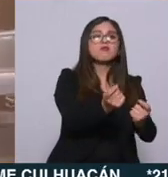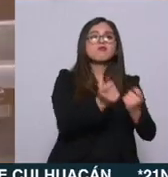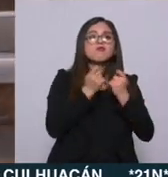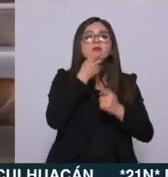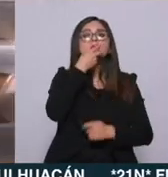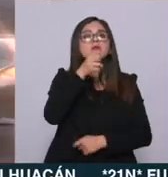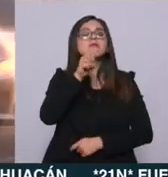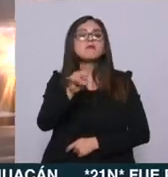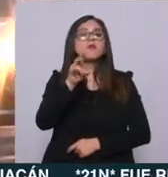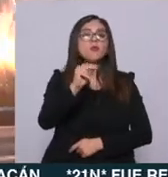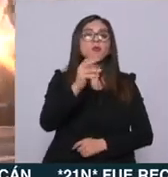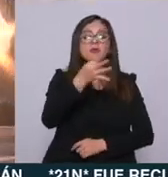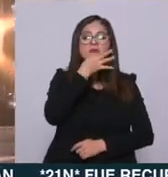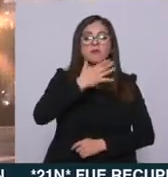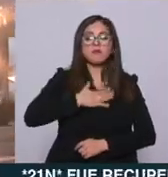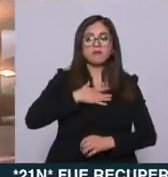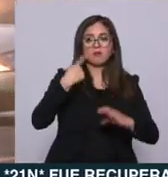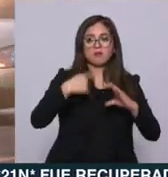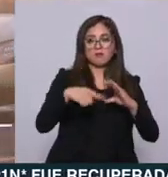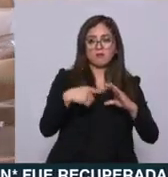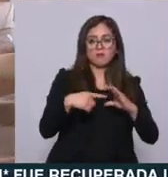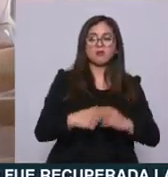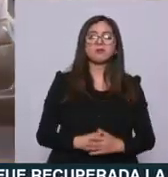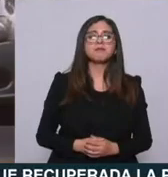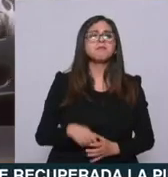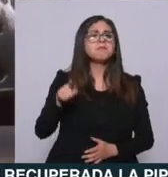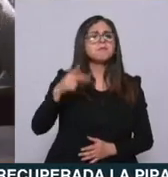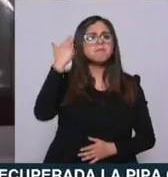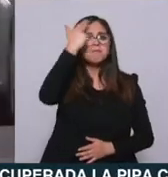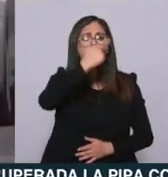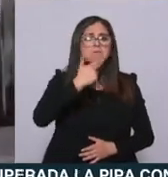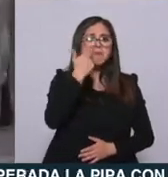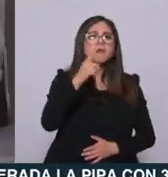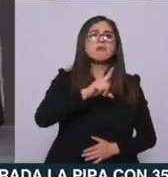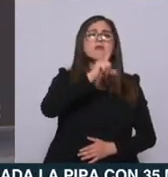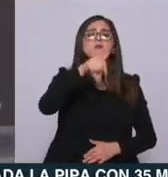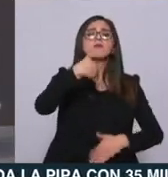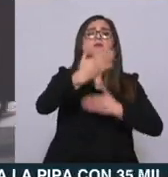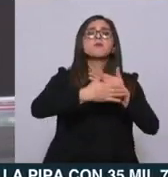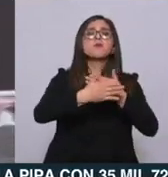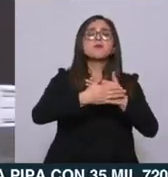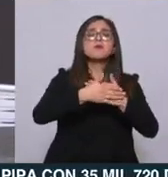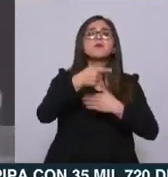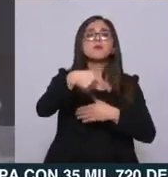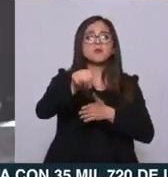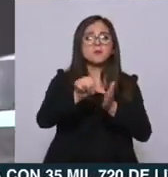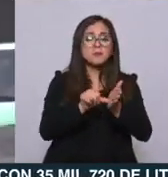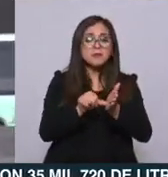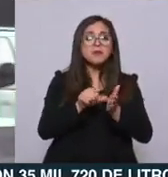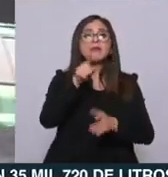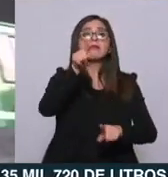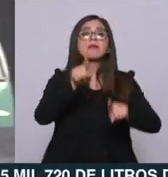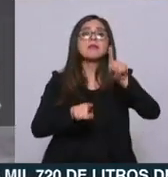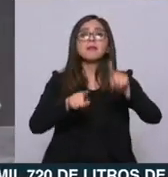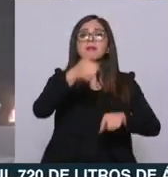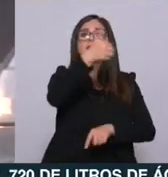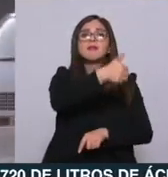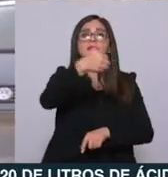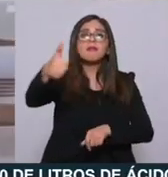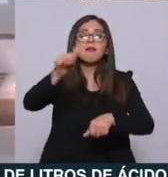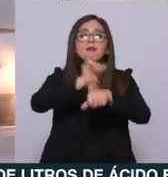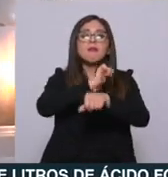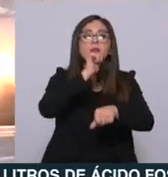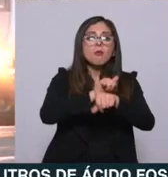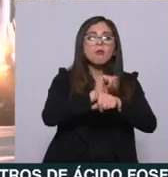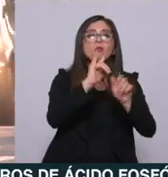inspección físico-mecánica se podrá realizar a partir del siguiente semestre, de acuerdo al calendario de verificación que le corresponda al